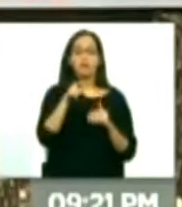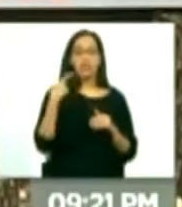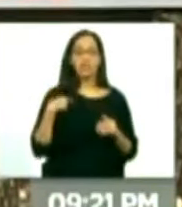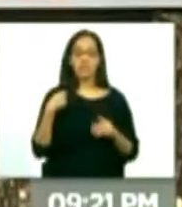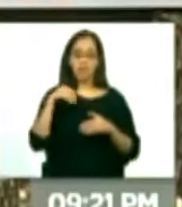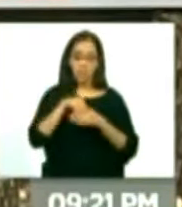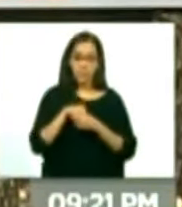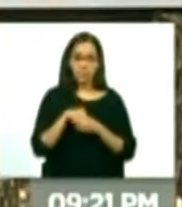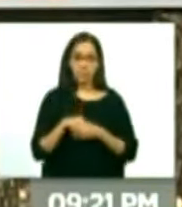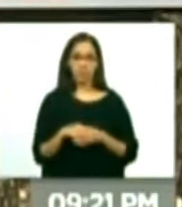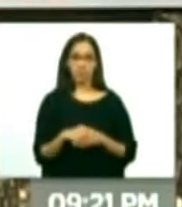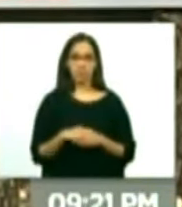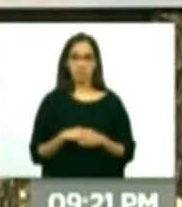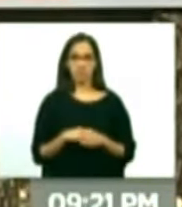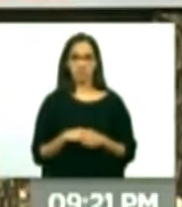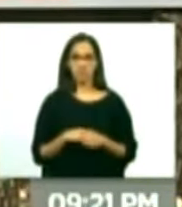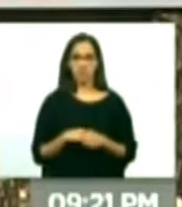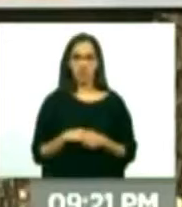pues.